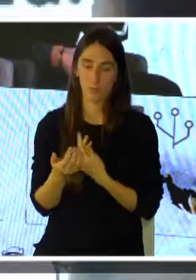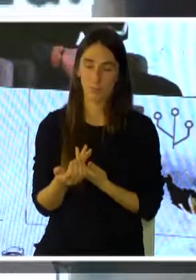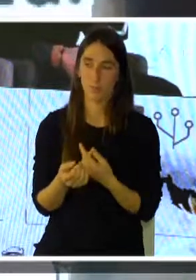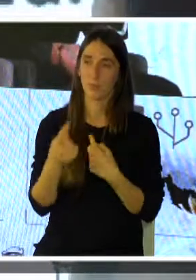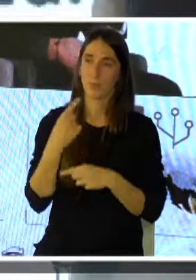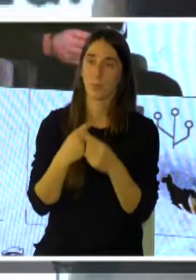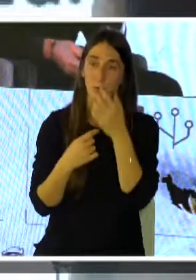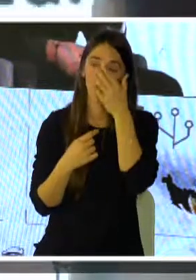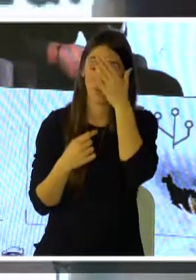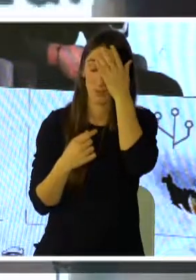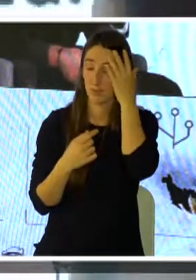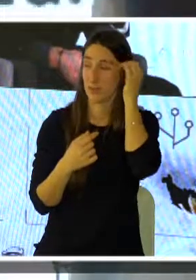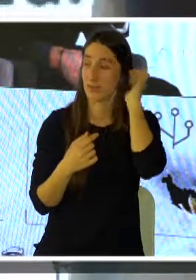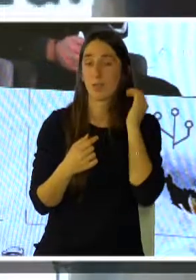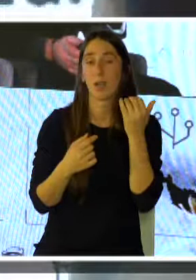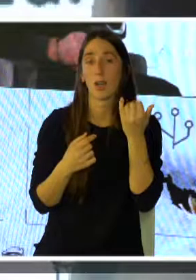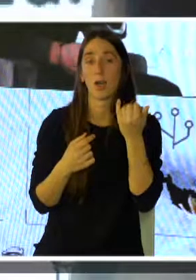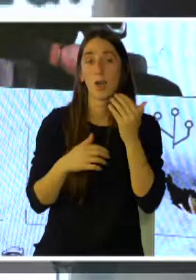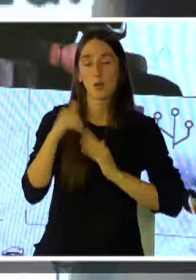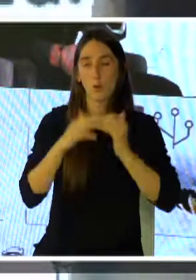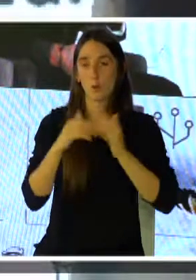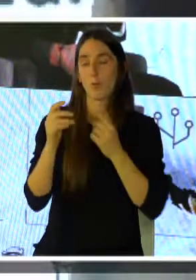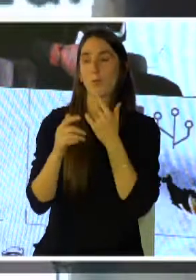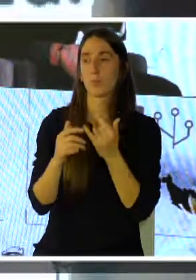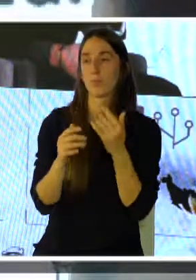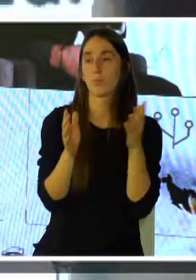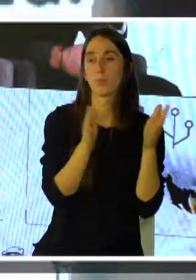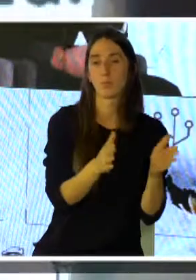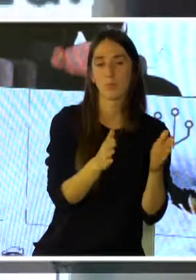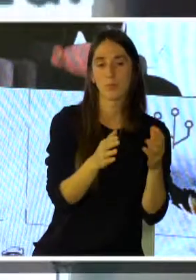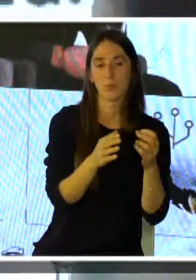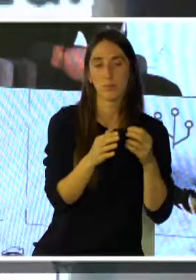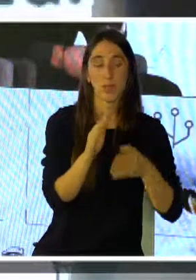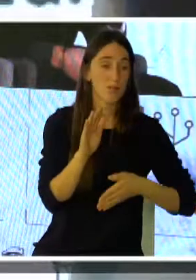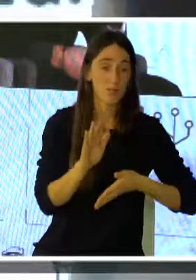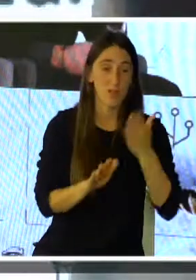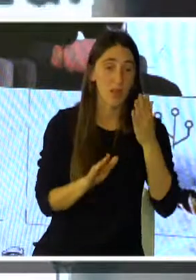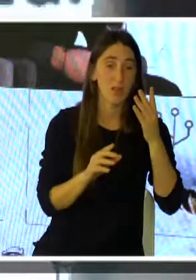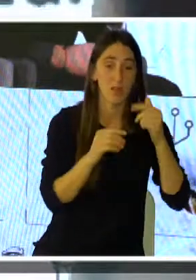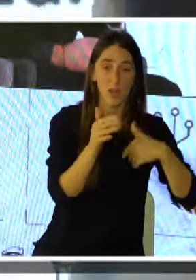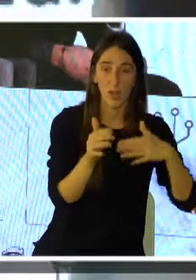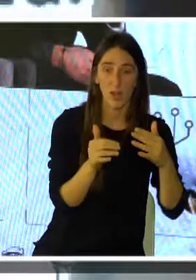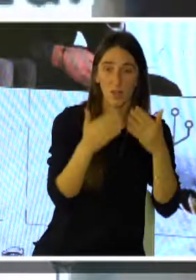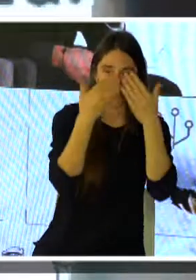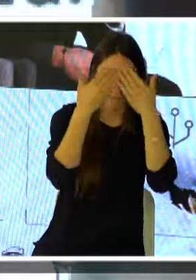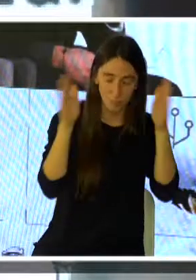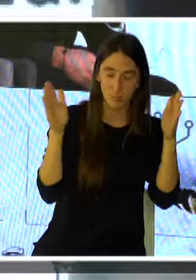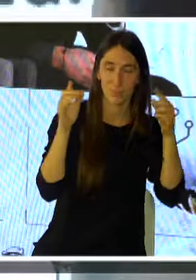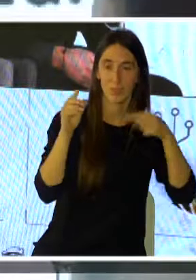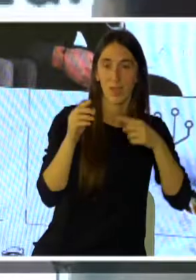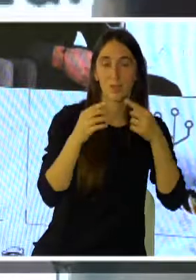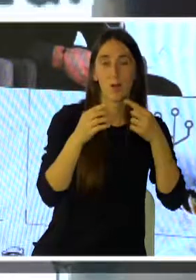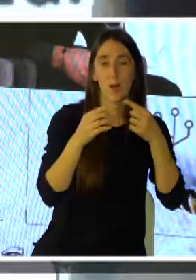Entonces hemos construido. Entonces por un lado tenemos salir de la caja, a veces es complicado, tenemos la tecnología como